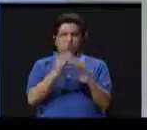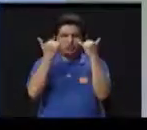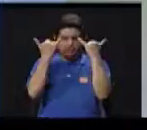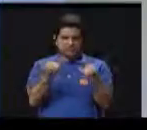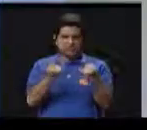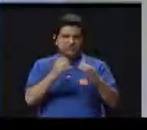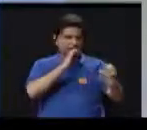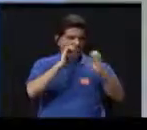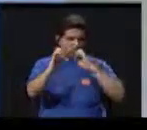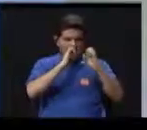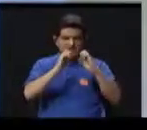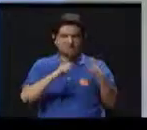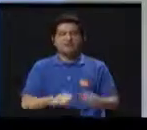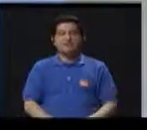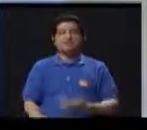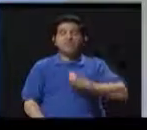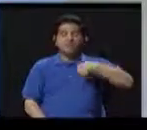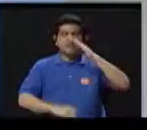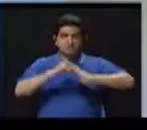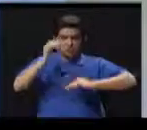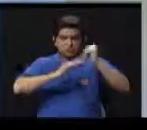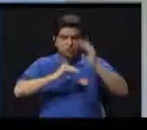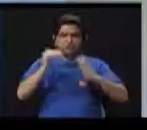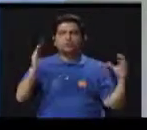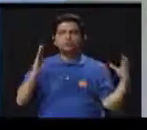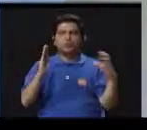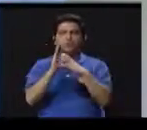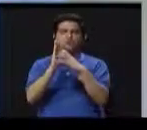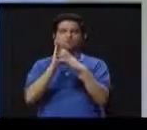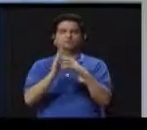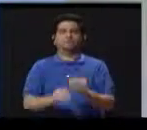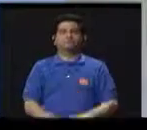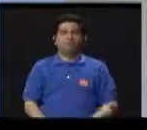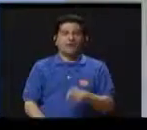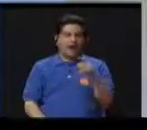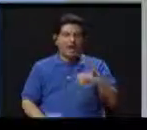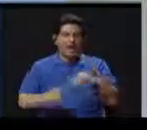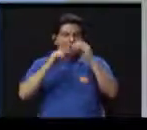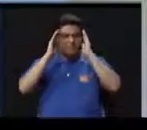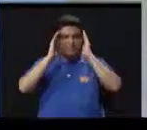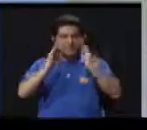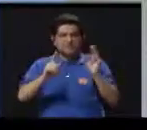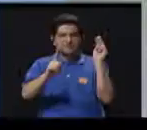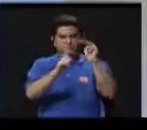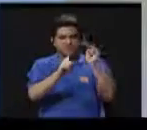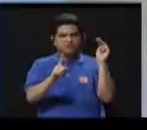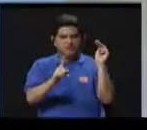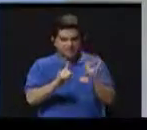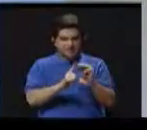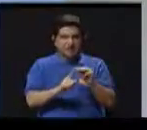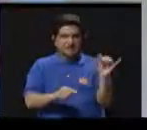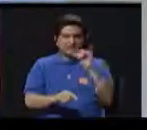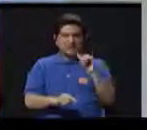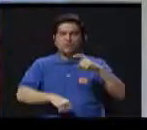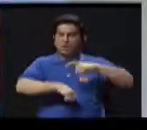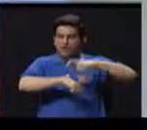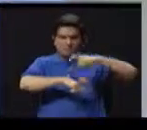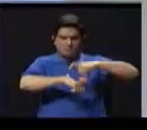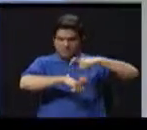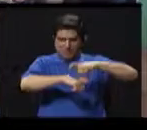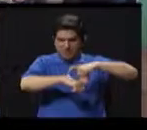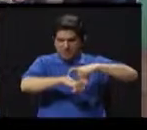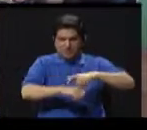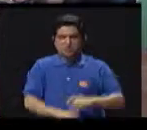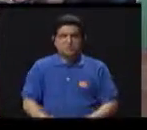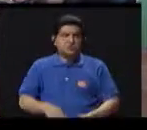después de haber realizado las entrevistas, construimos un guión en el cual como que priorizamos ciertos mensajes, priorizamos ciertos momentos